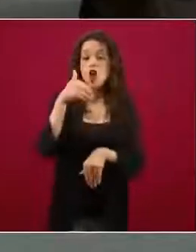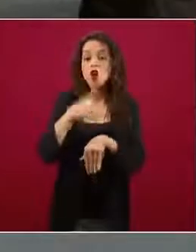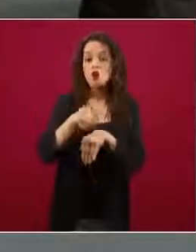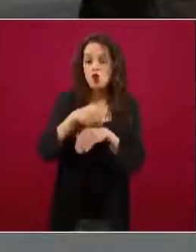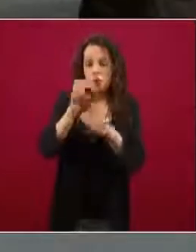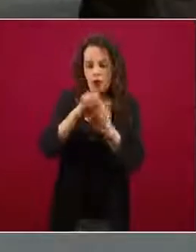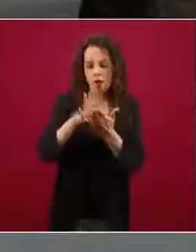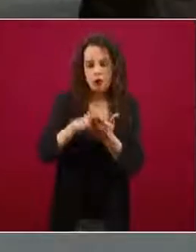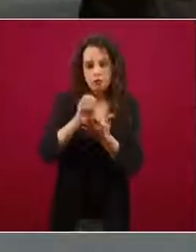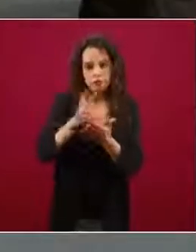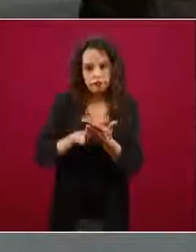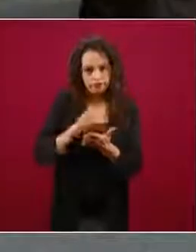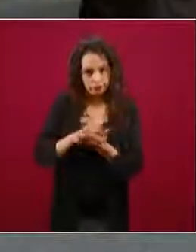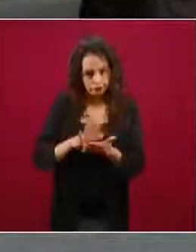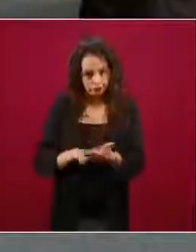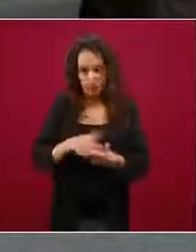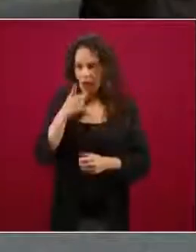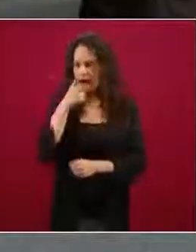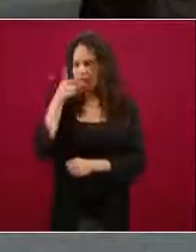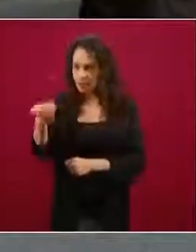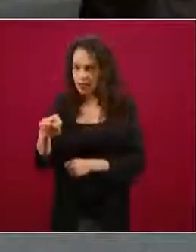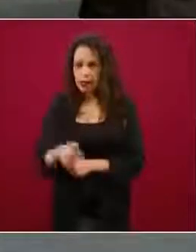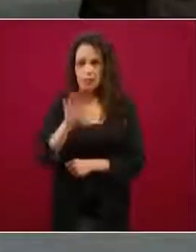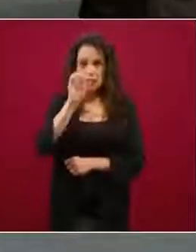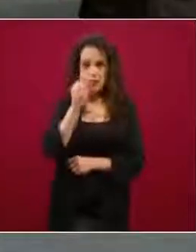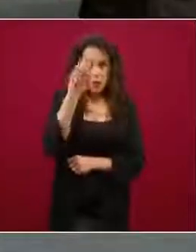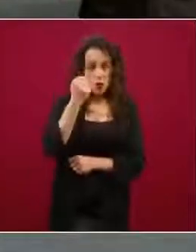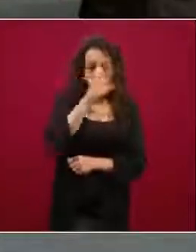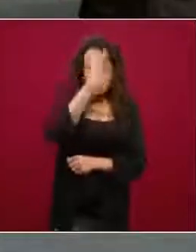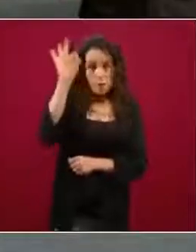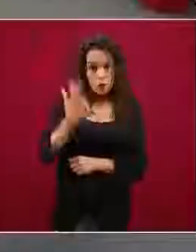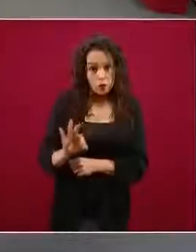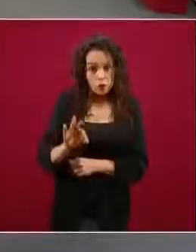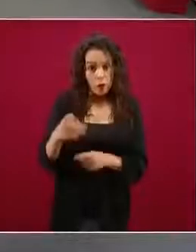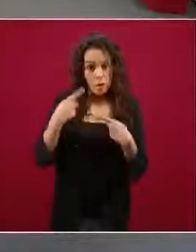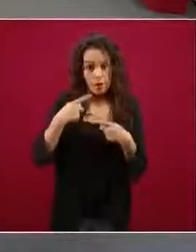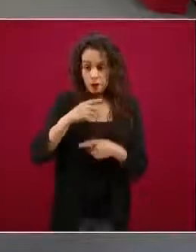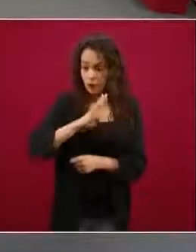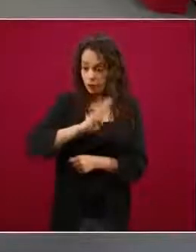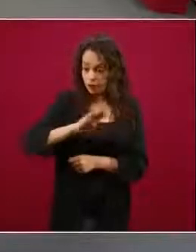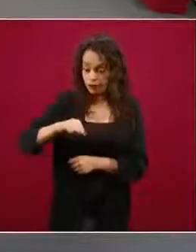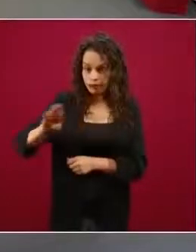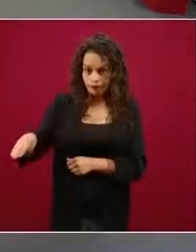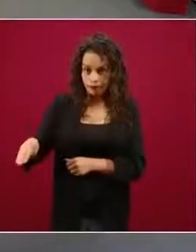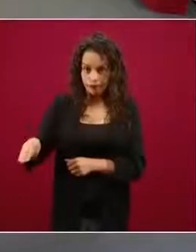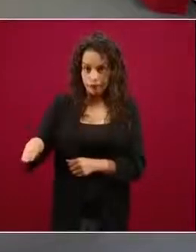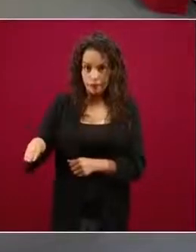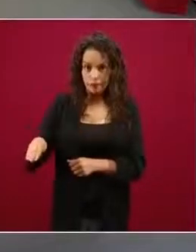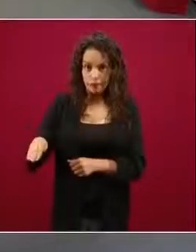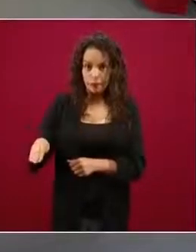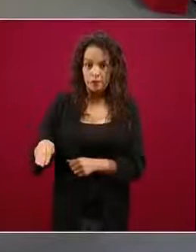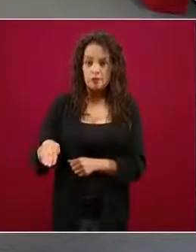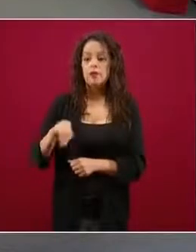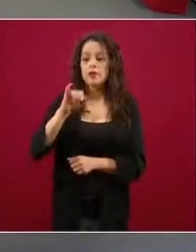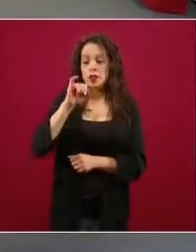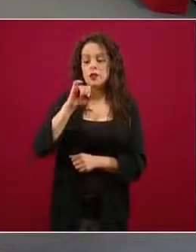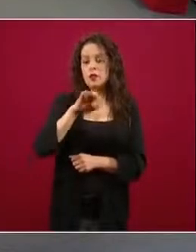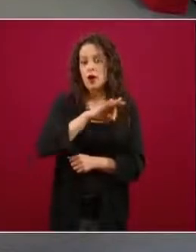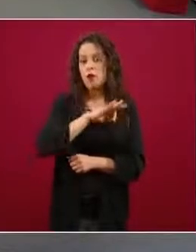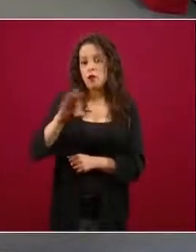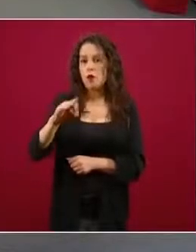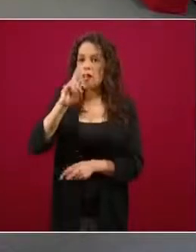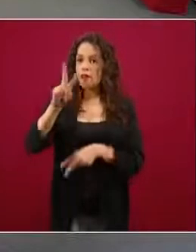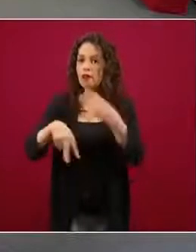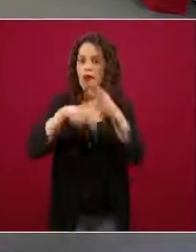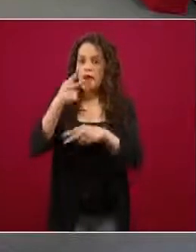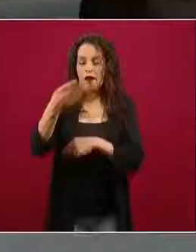solo el 69% de los fallecidos tuvieron acceso a las o pudieron llegar a las unidades de